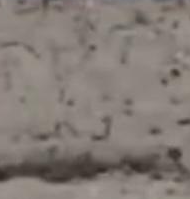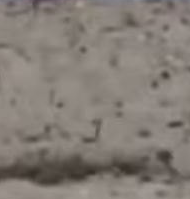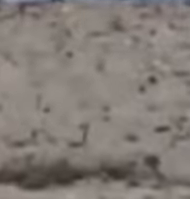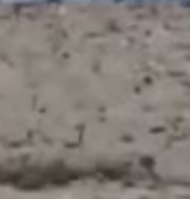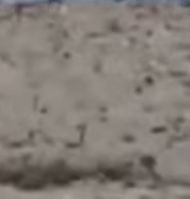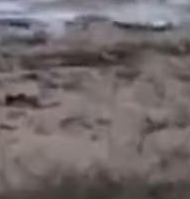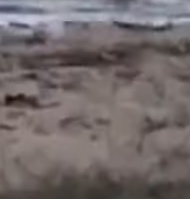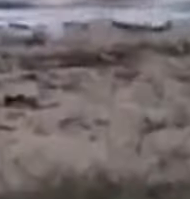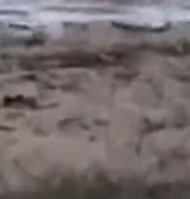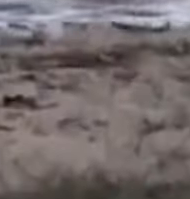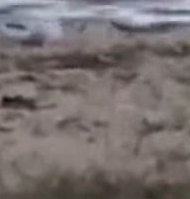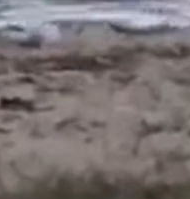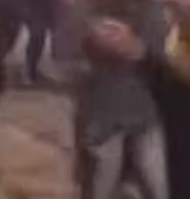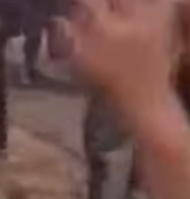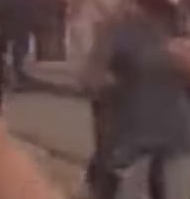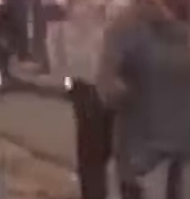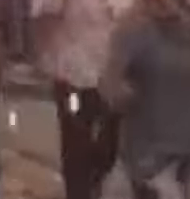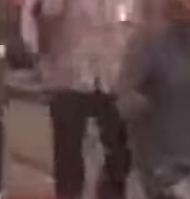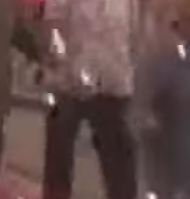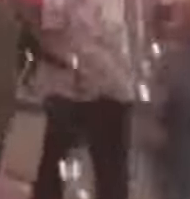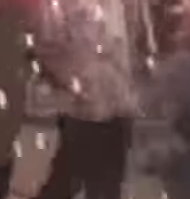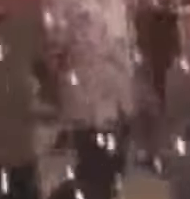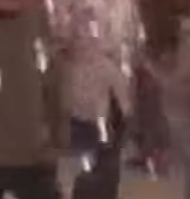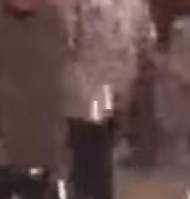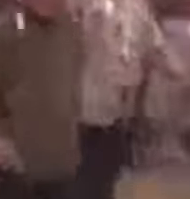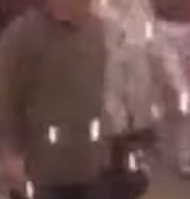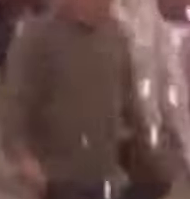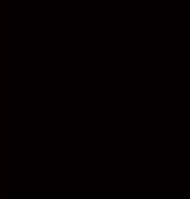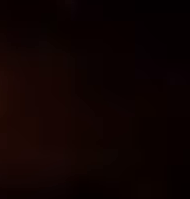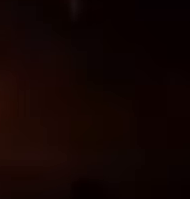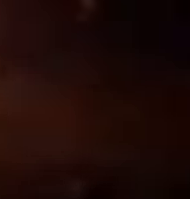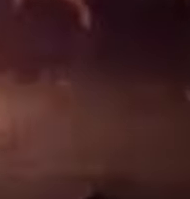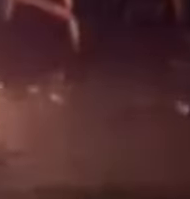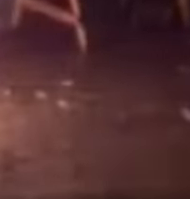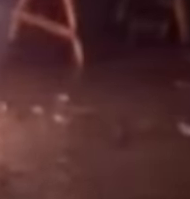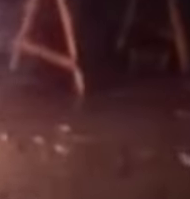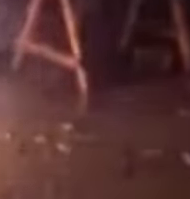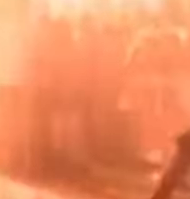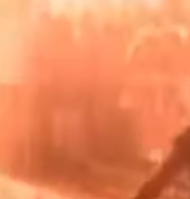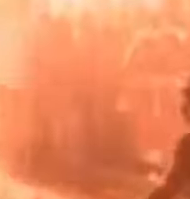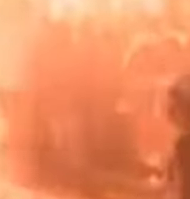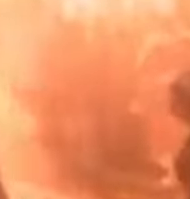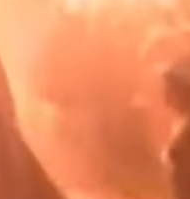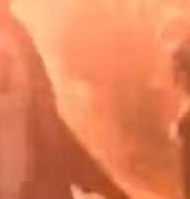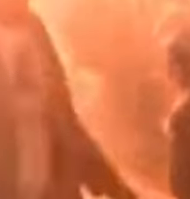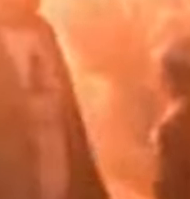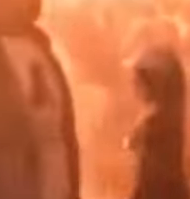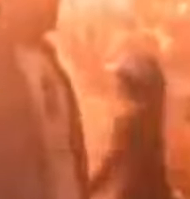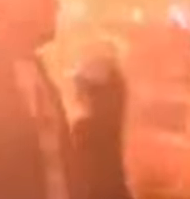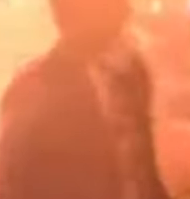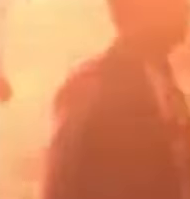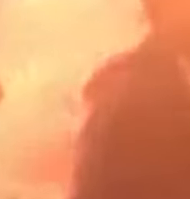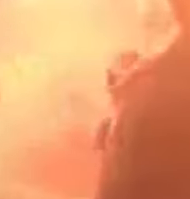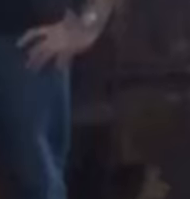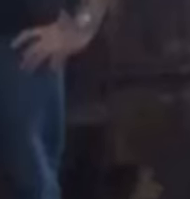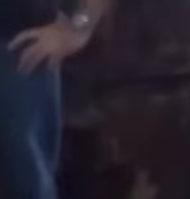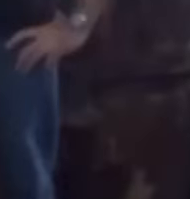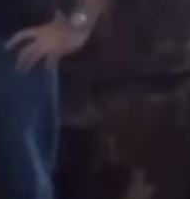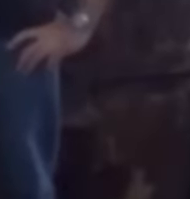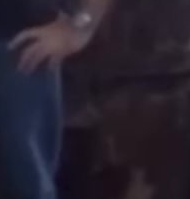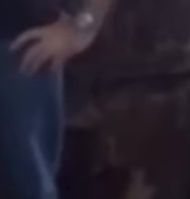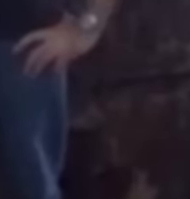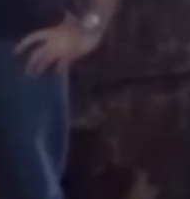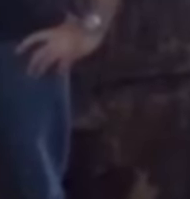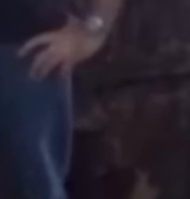recuerdos que hoy me bañan tienes arrollando con tu pi estás Y tus parrandas quieres a